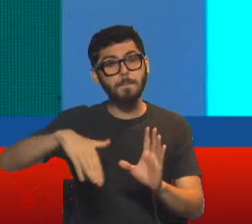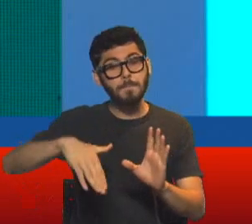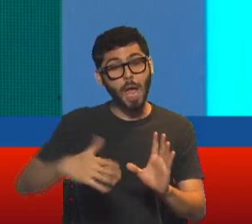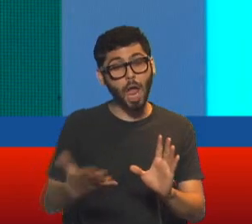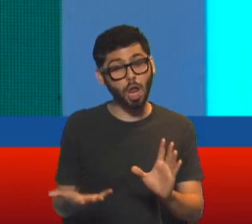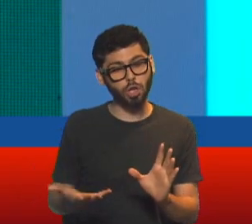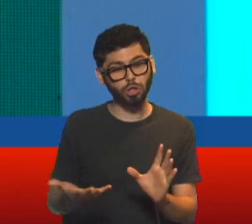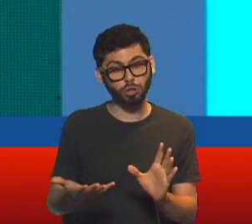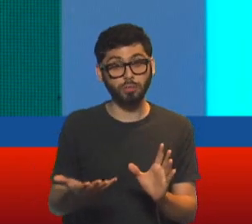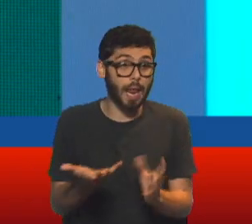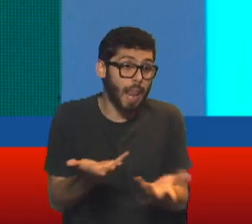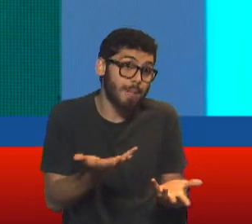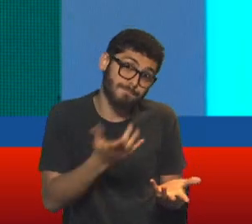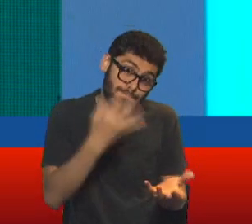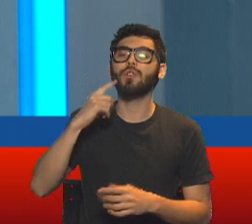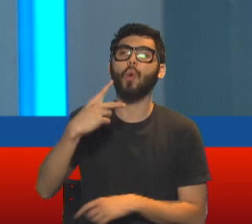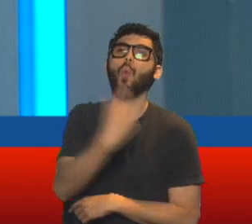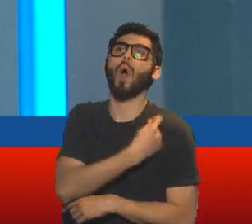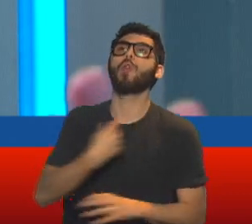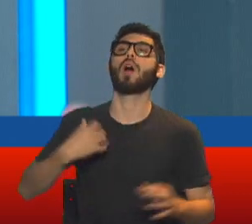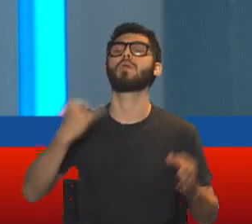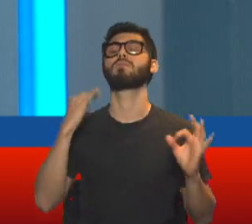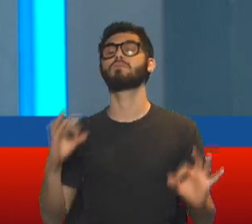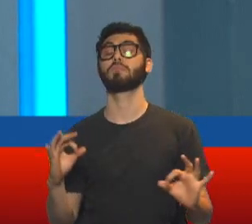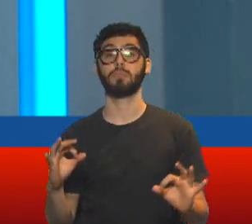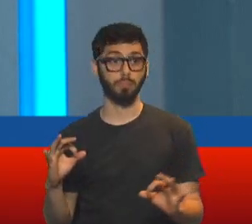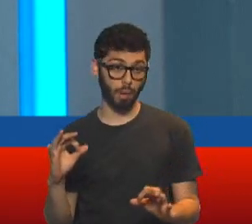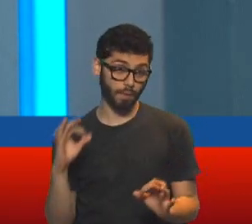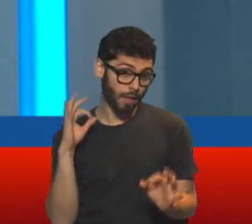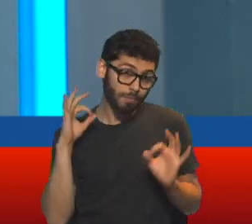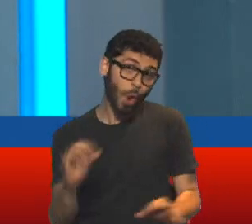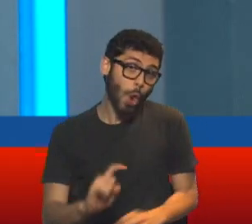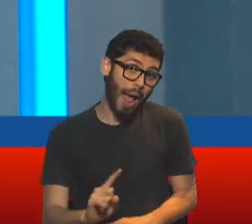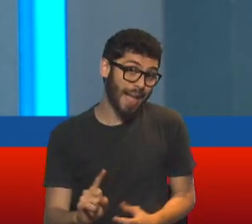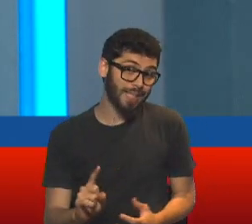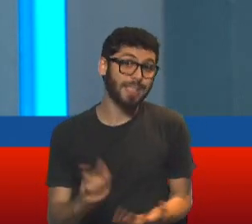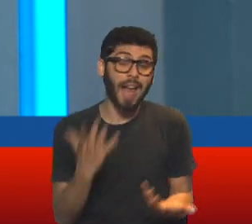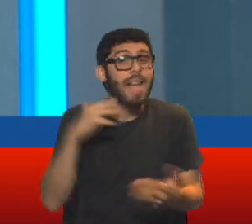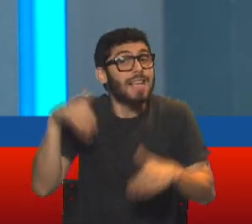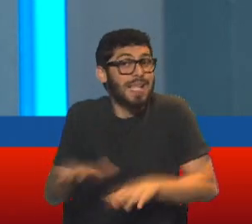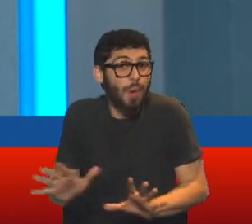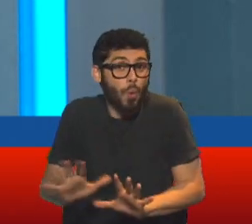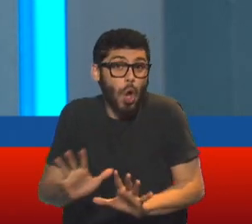de tu trabajo. En mi gobierno, los trabajadores no van a pagar impuesto a las ganancias. Ese es mi